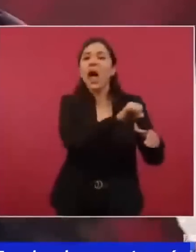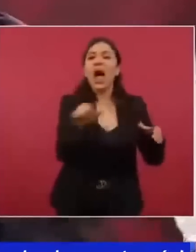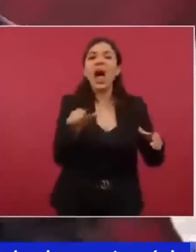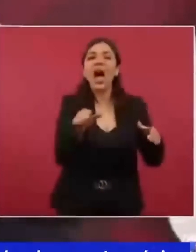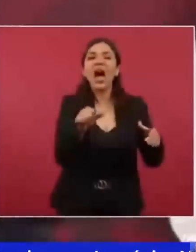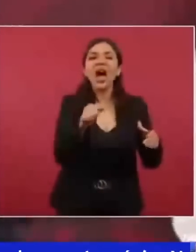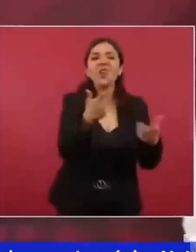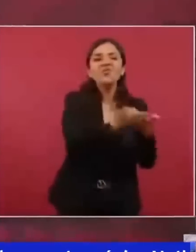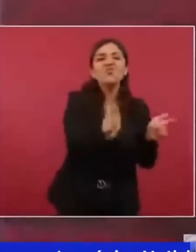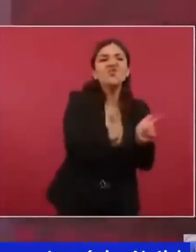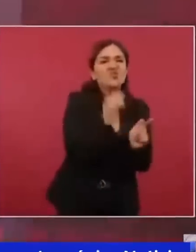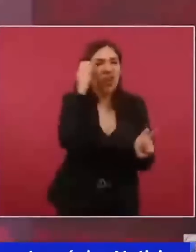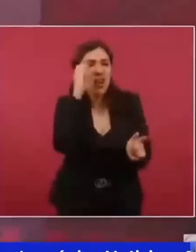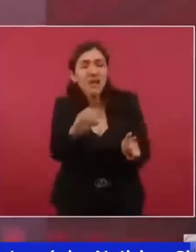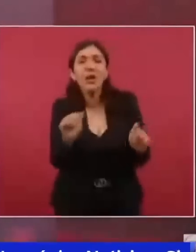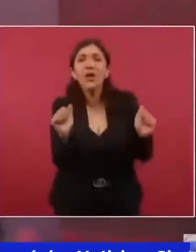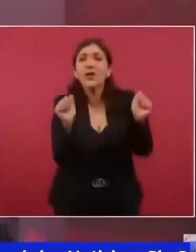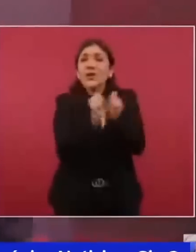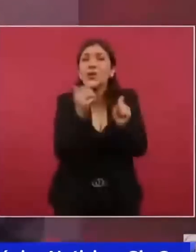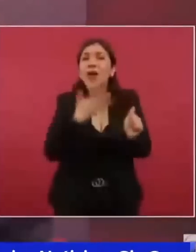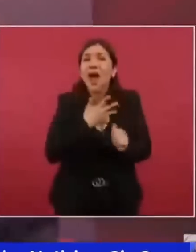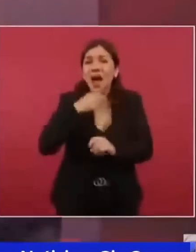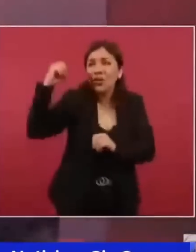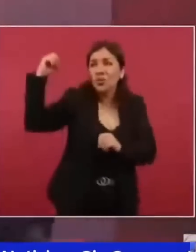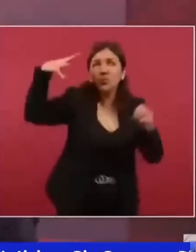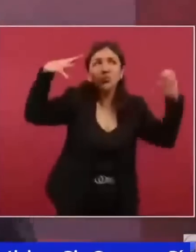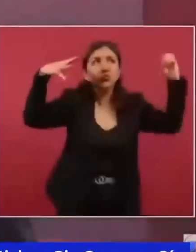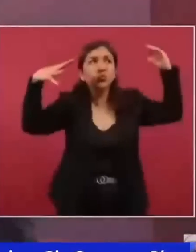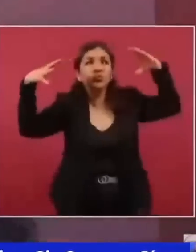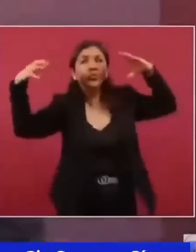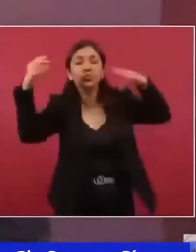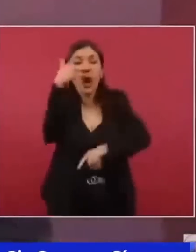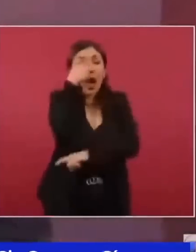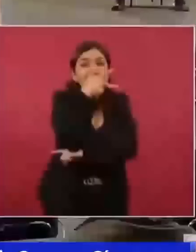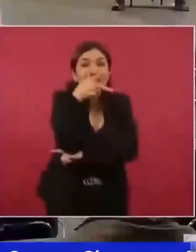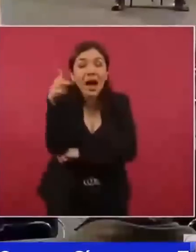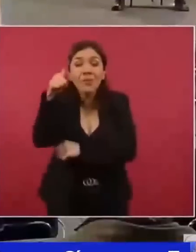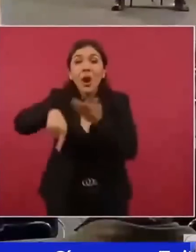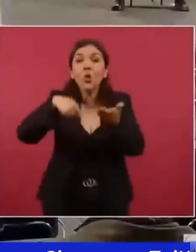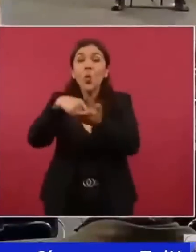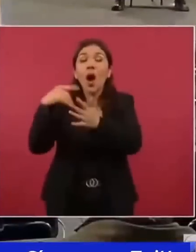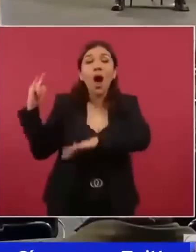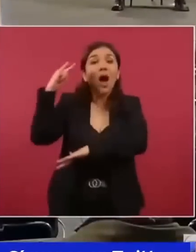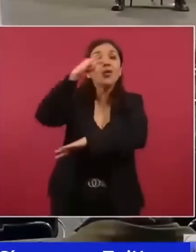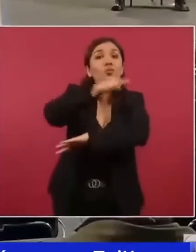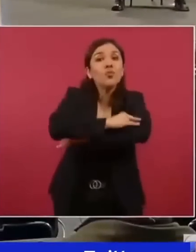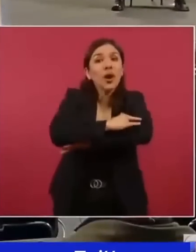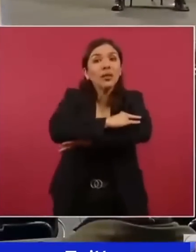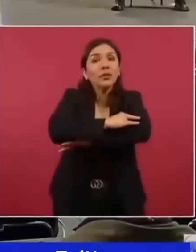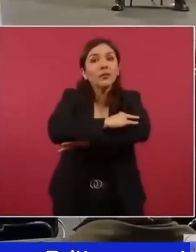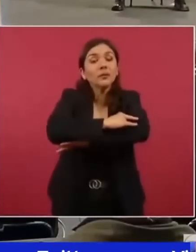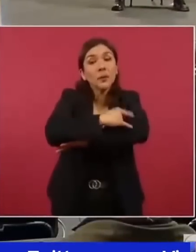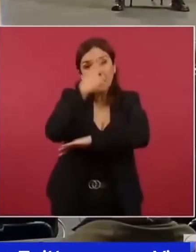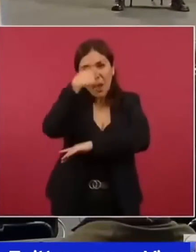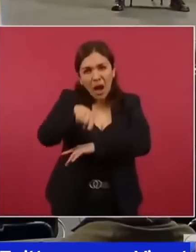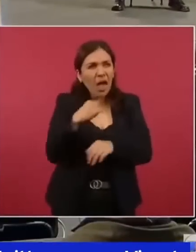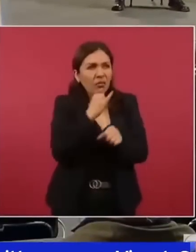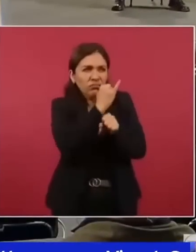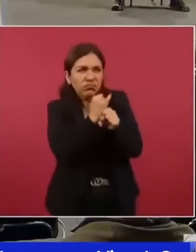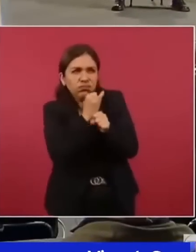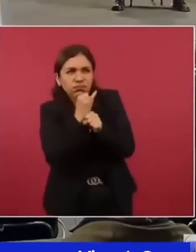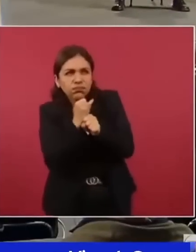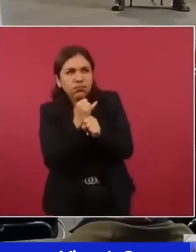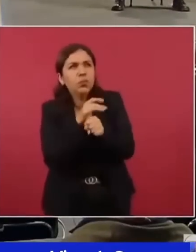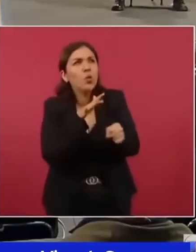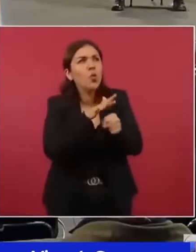Tenían hasta cámaras en el aeropuerto para saber los aviones que